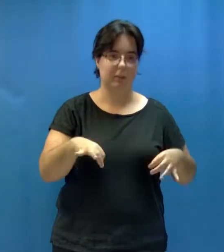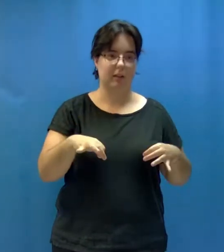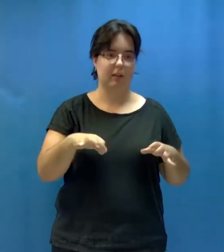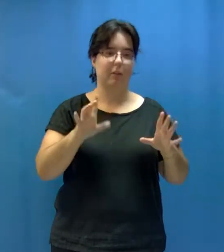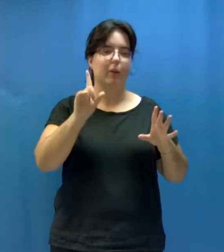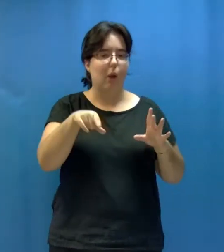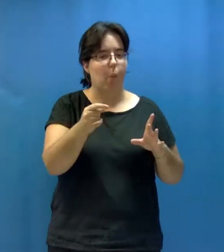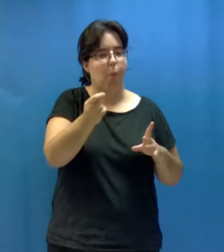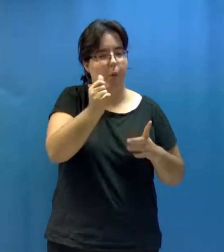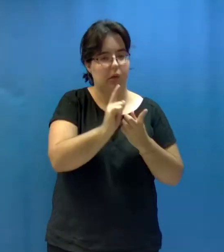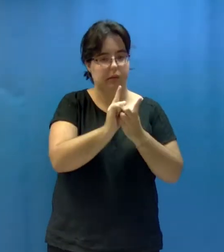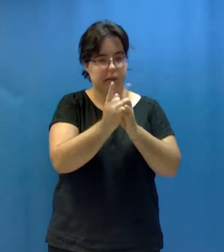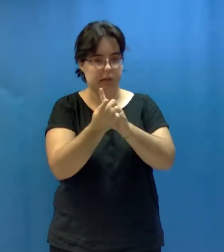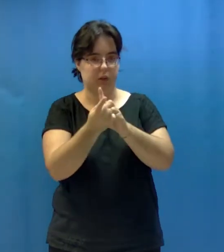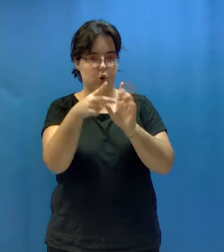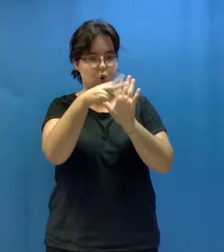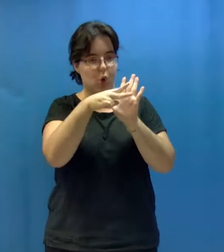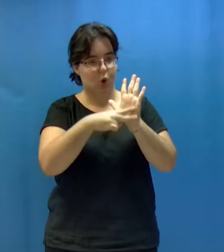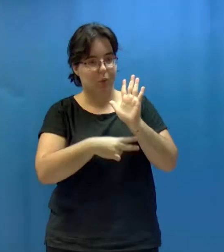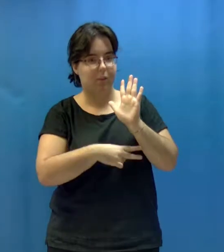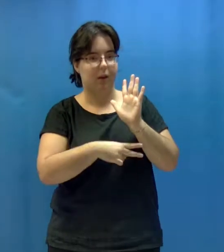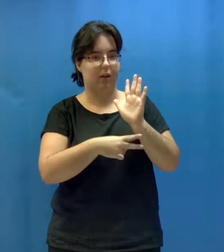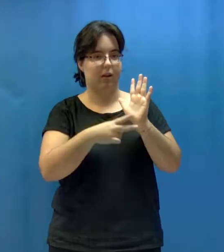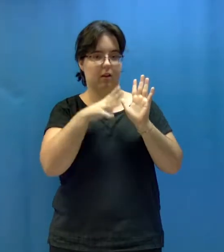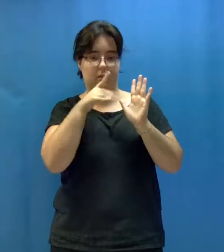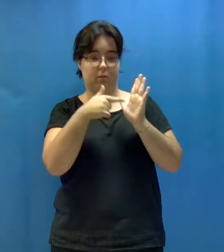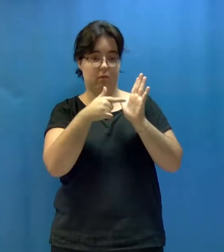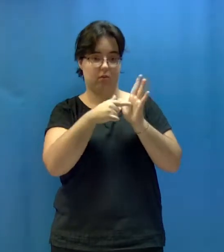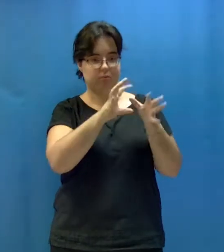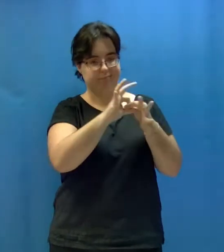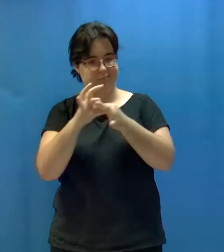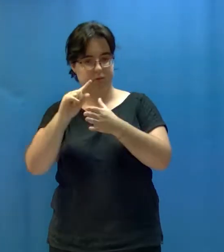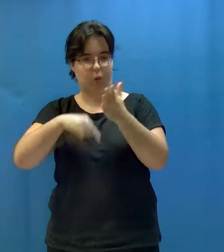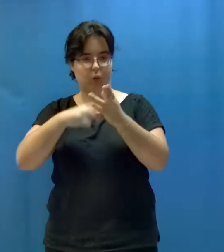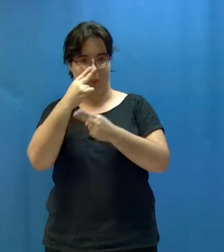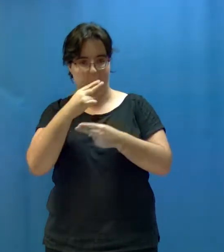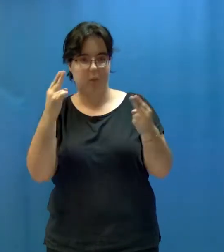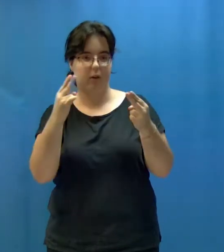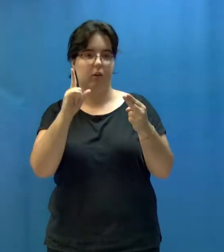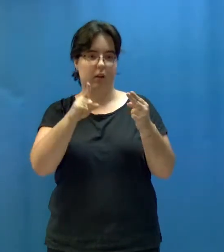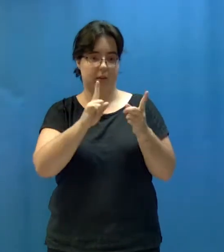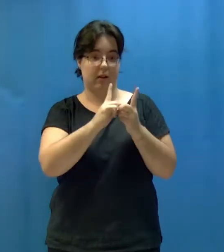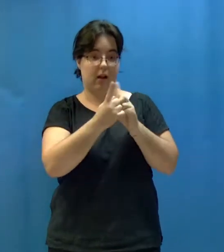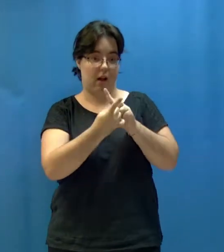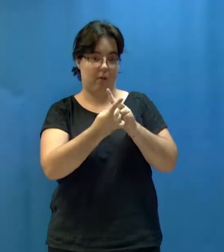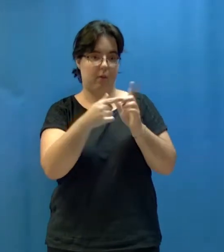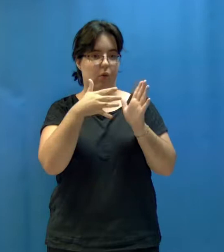sustancial en la normativa por la que se rige la contratación pública, un cambio que hace mucho más